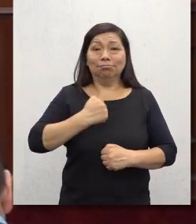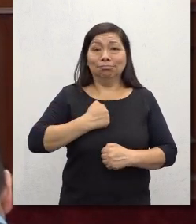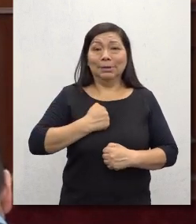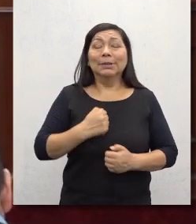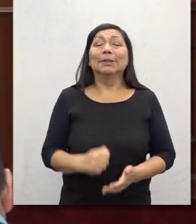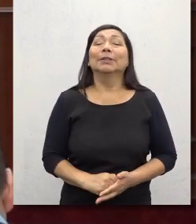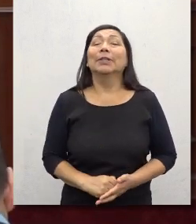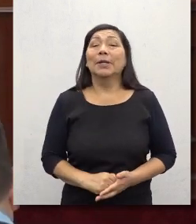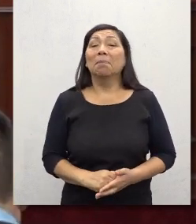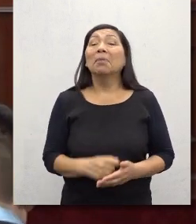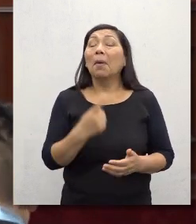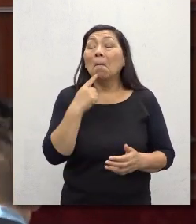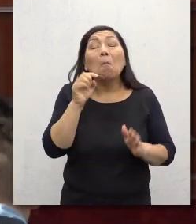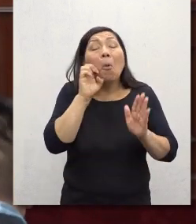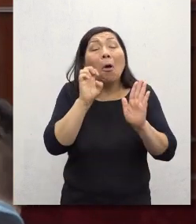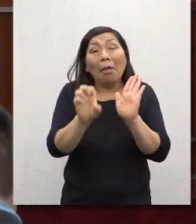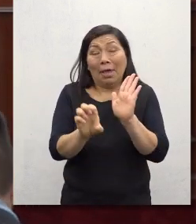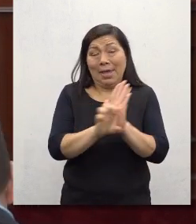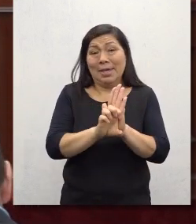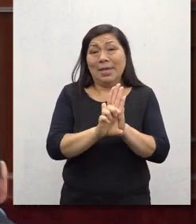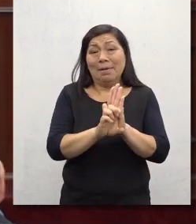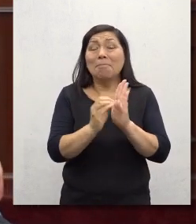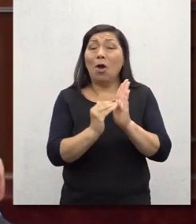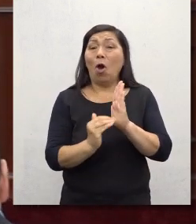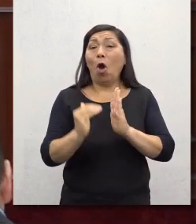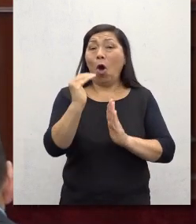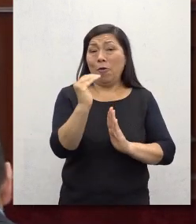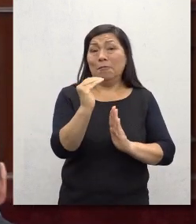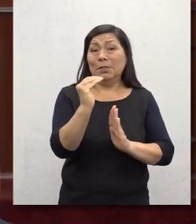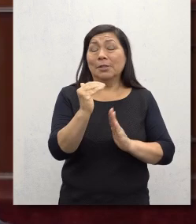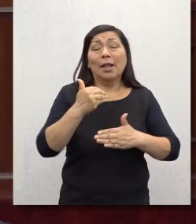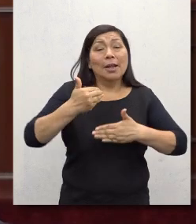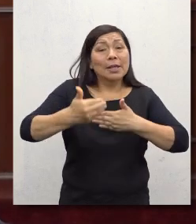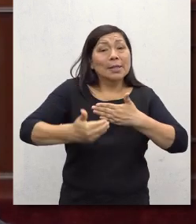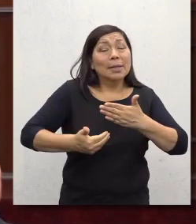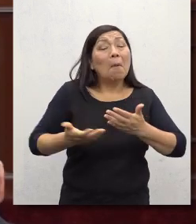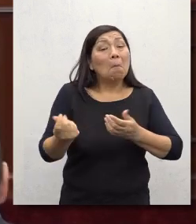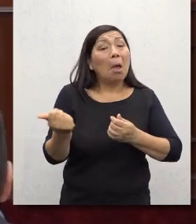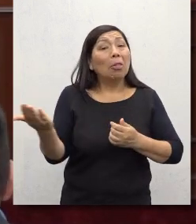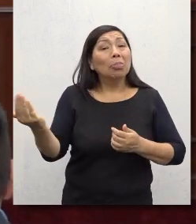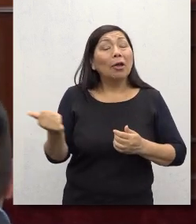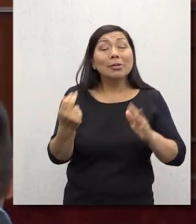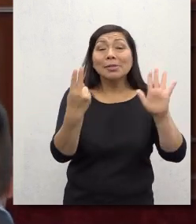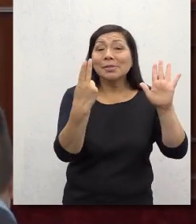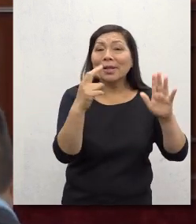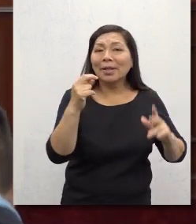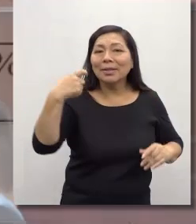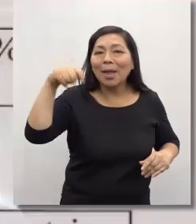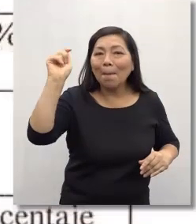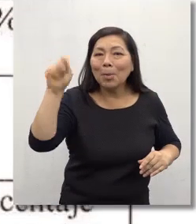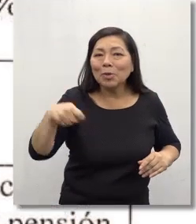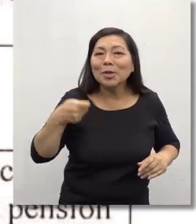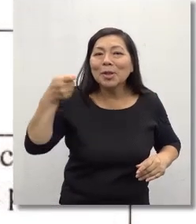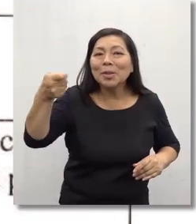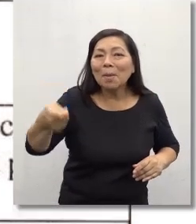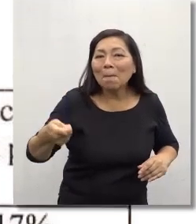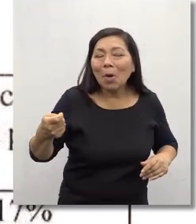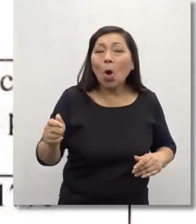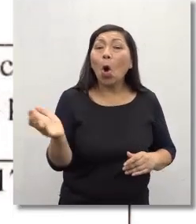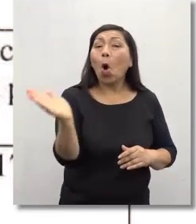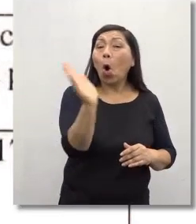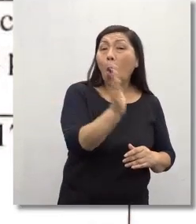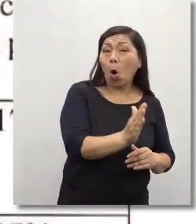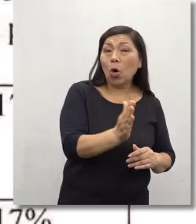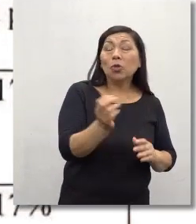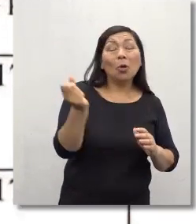y policías, pues, por ejemplo, un alto oficial general percibía un 70% de la pensión, mientras que